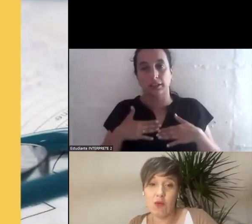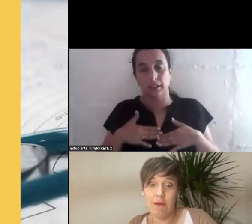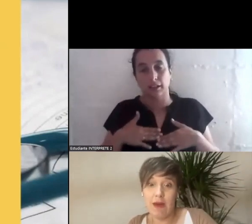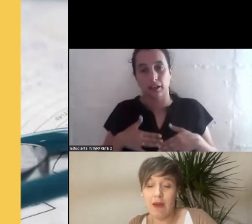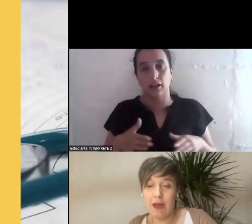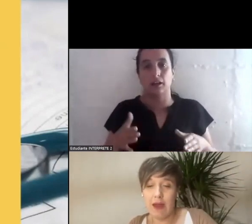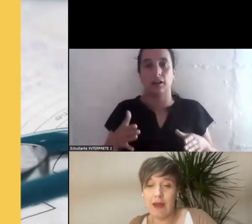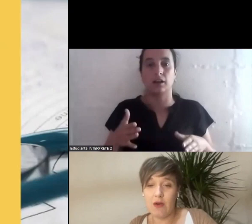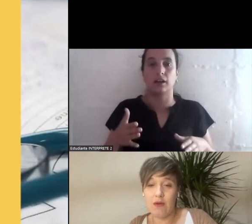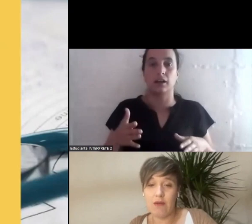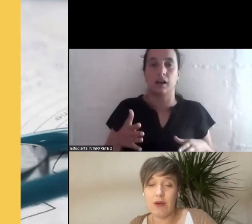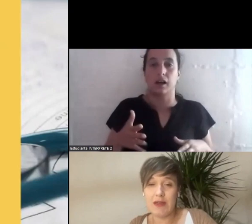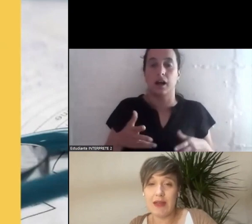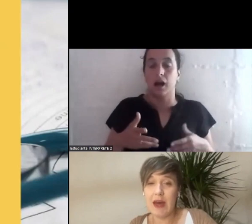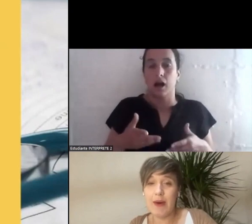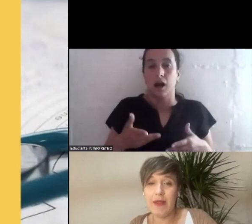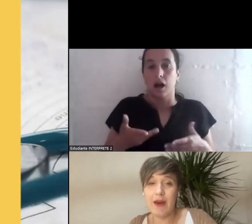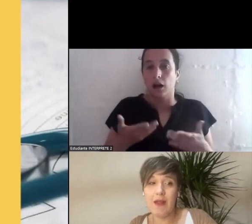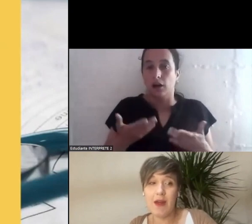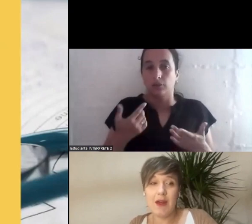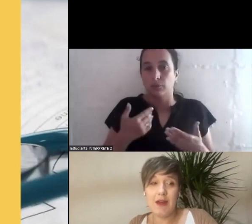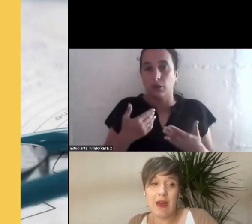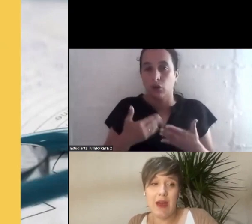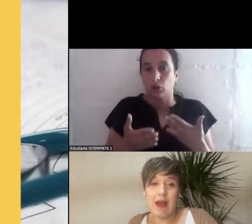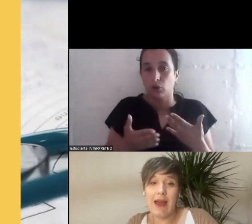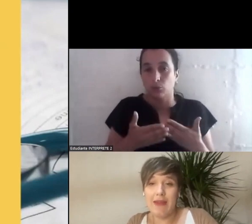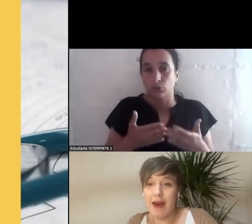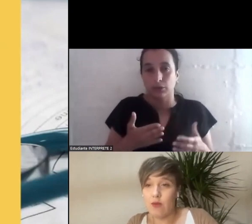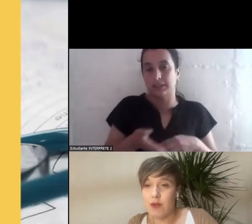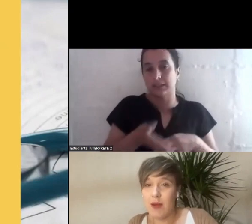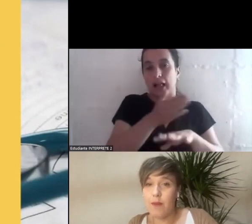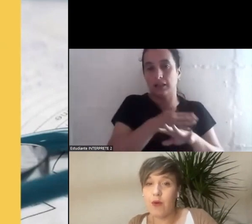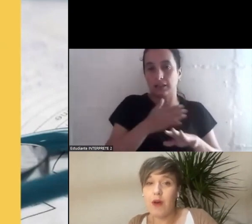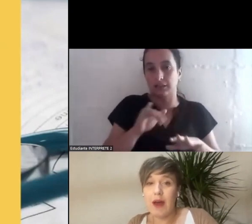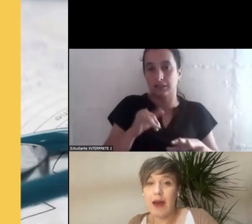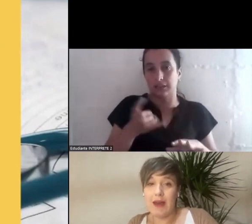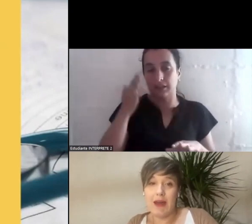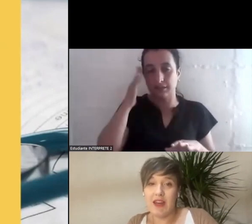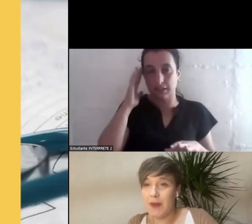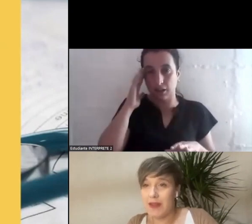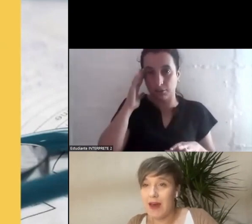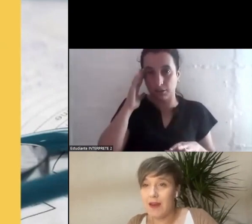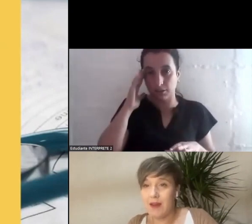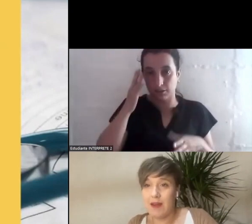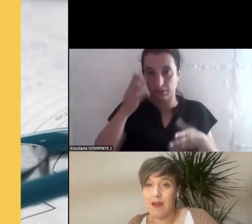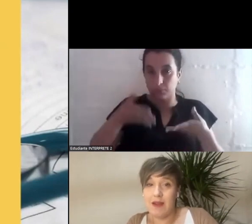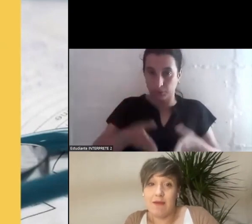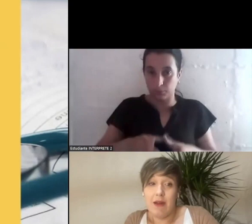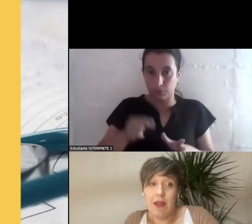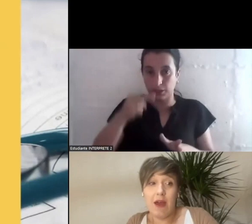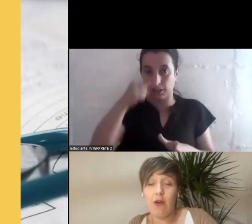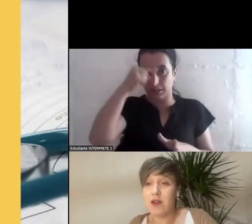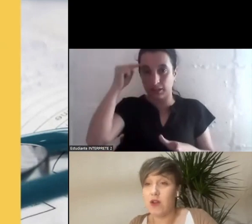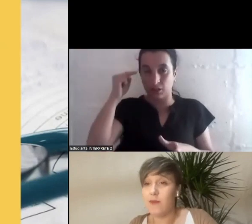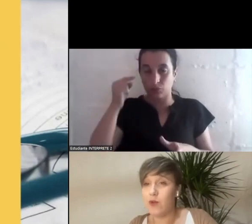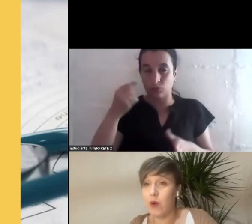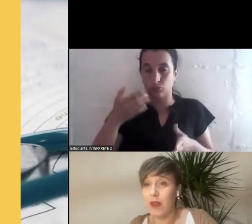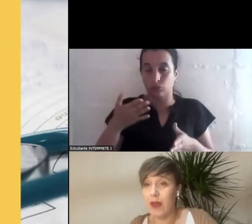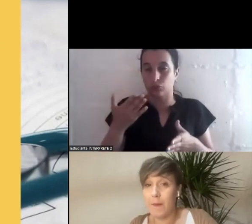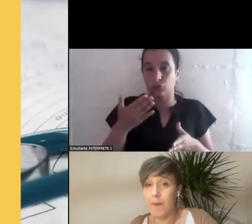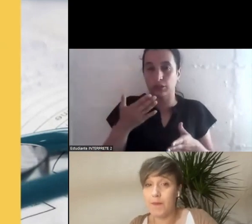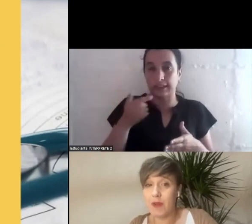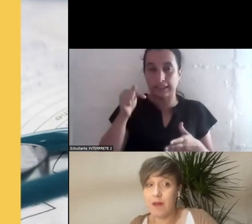de que su bebé nace con esta discapacidad, hay que dejar un tiempo, hay que respetar y si es verdad que en ocasiones